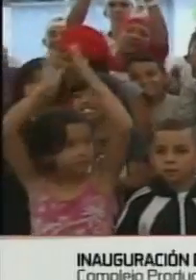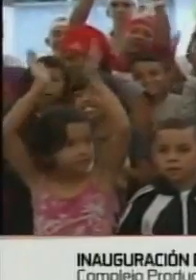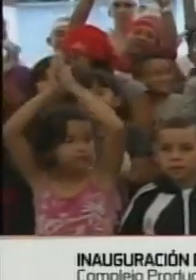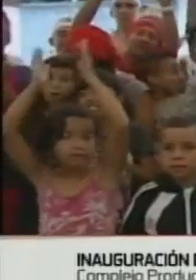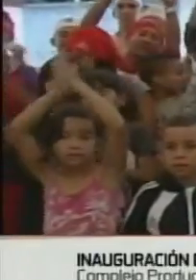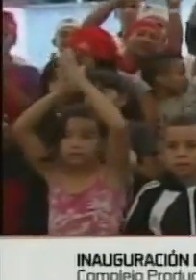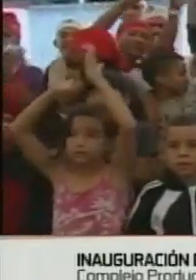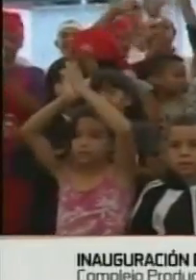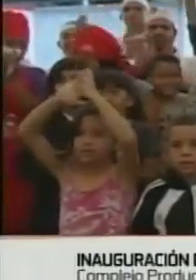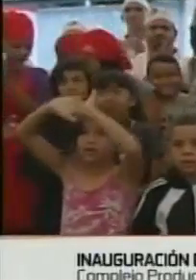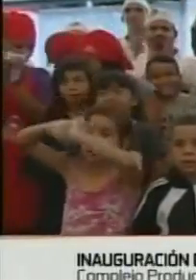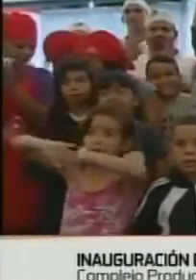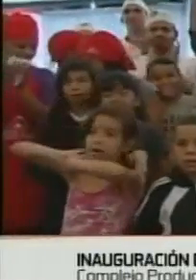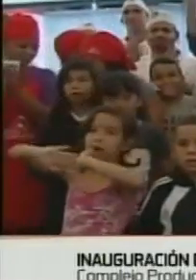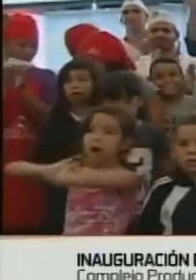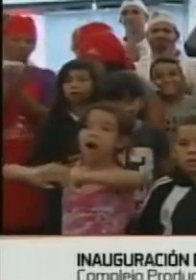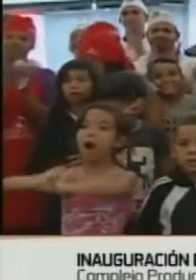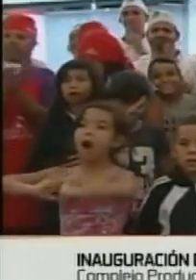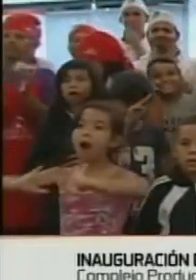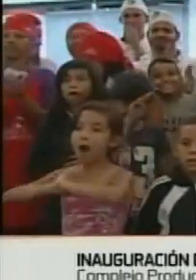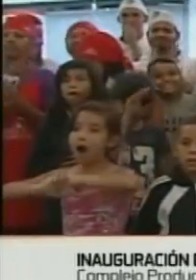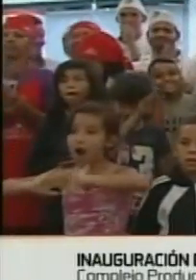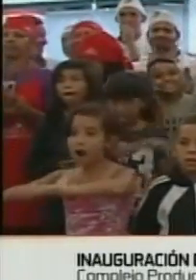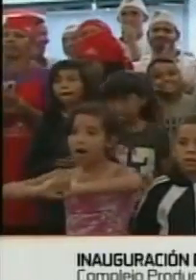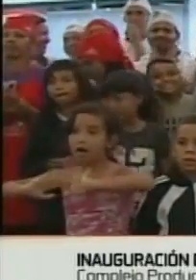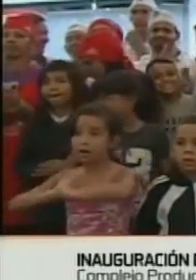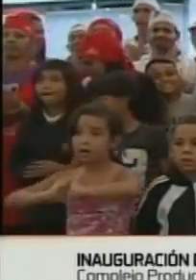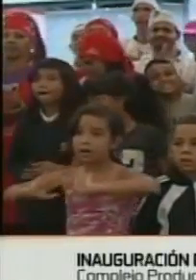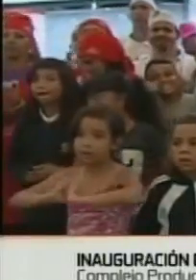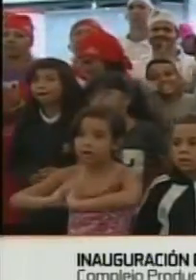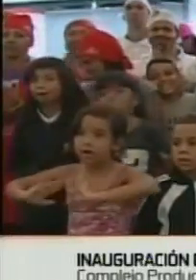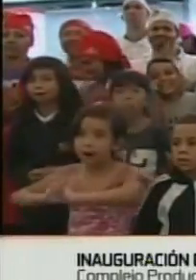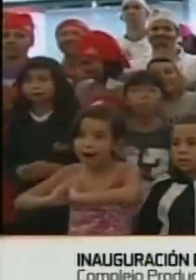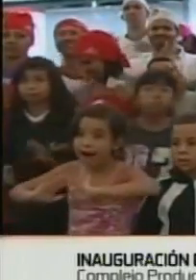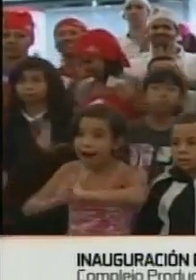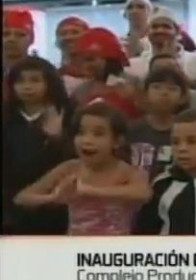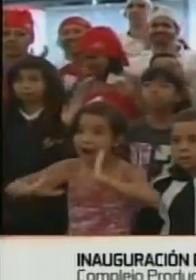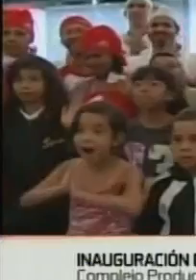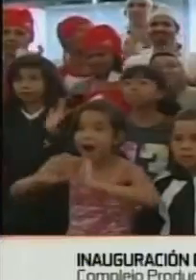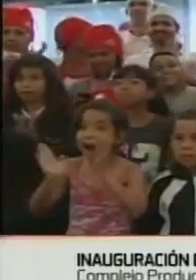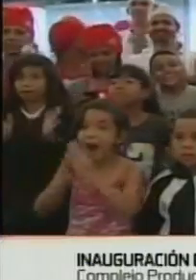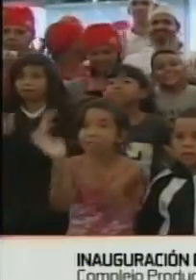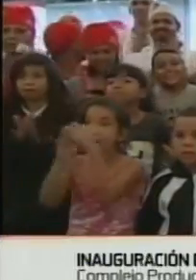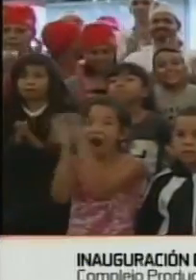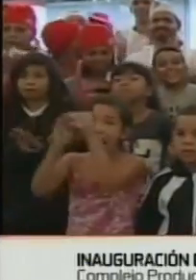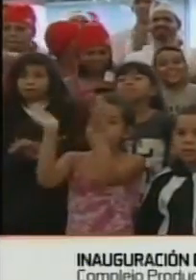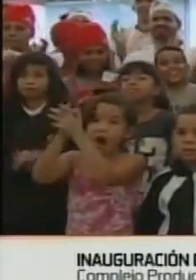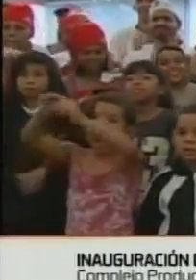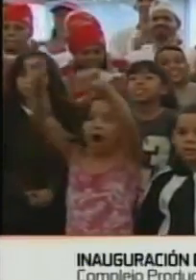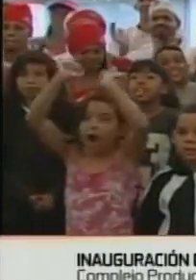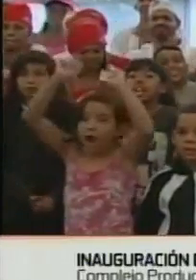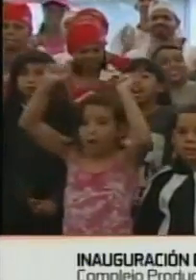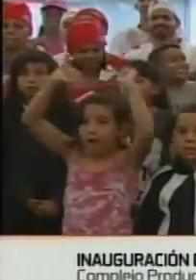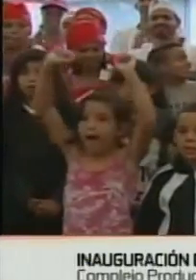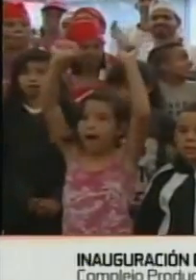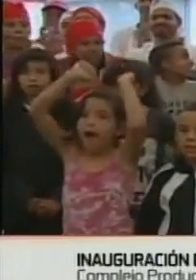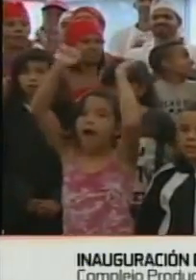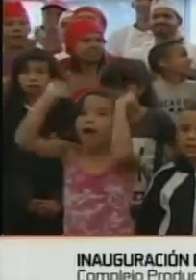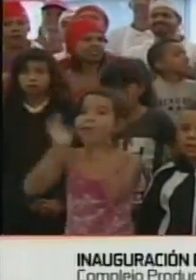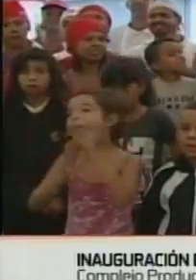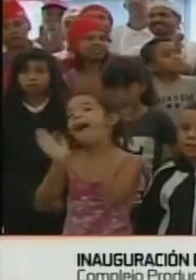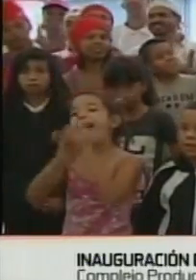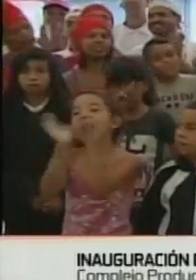en Macarao, en Antímano, en La Vega, en toda Caracas, para que nuestro pueblo se entere de todas